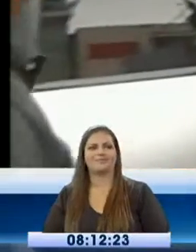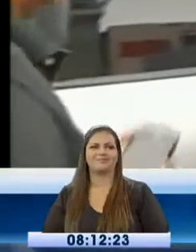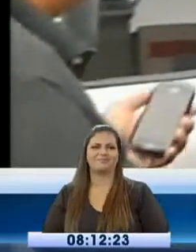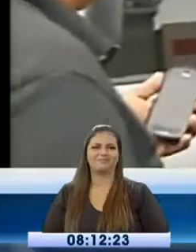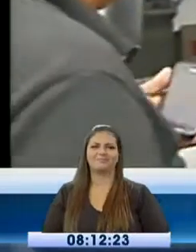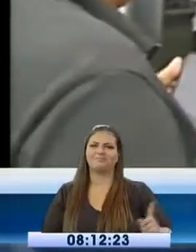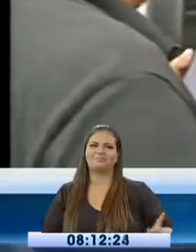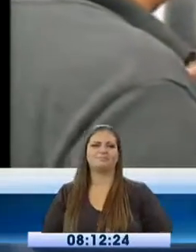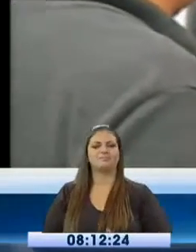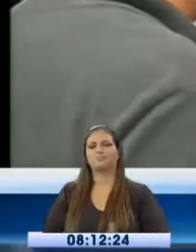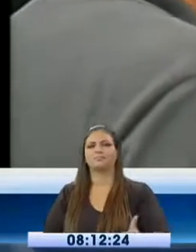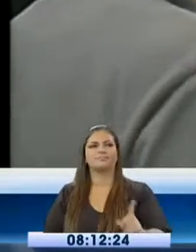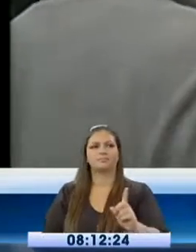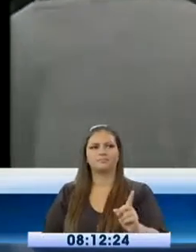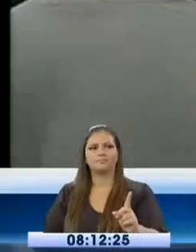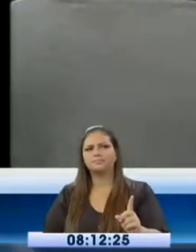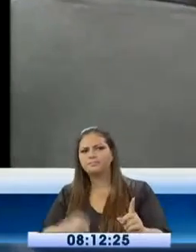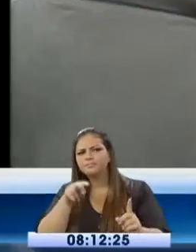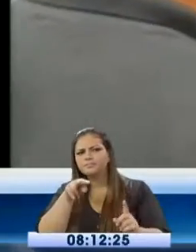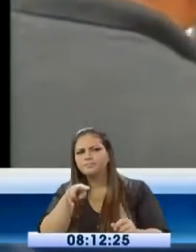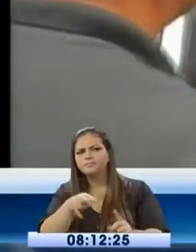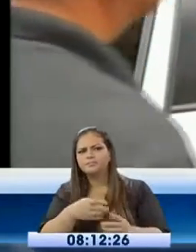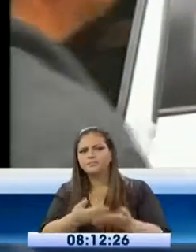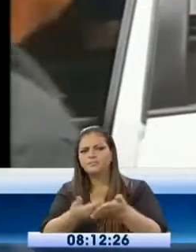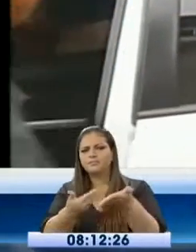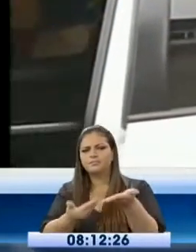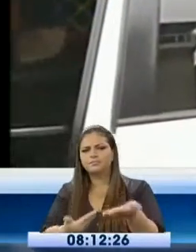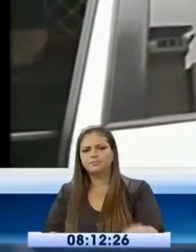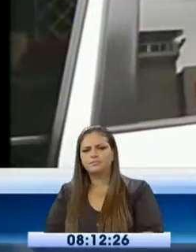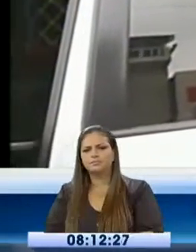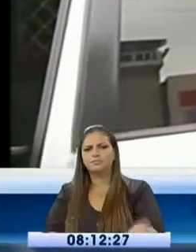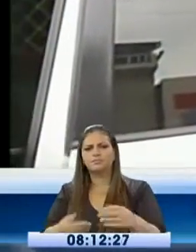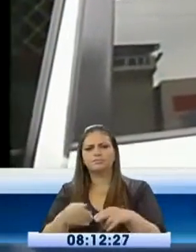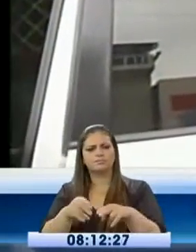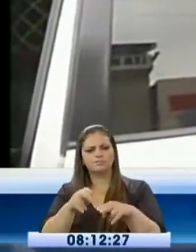Aquí se está revisando una documentación. Quiero saber